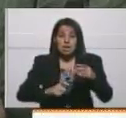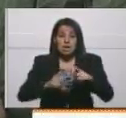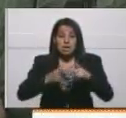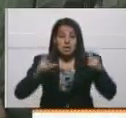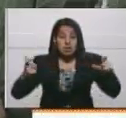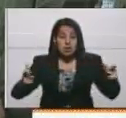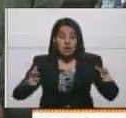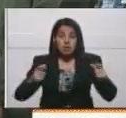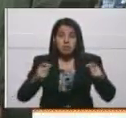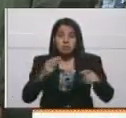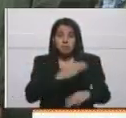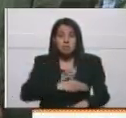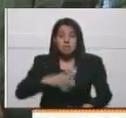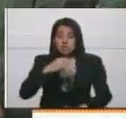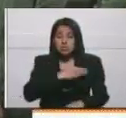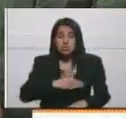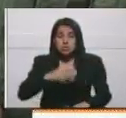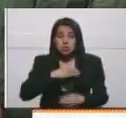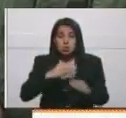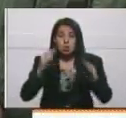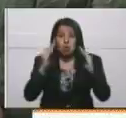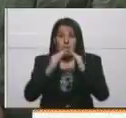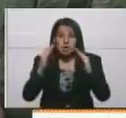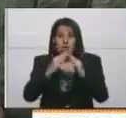Venezuela Constituyente Juvenil